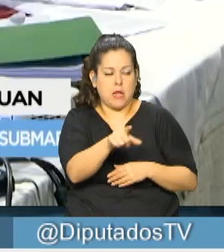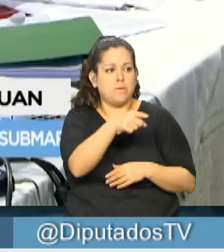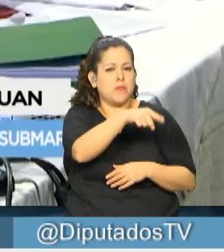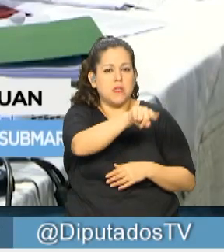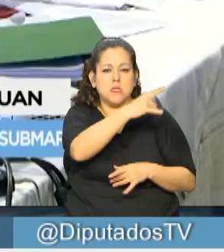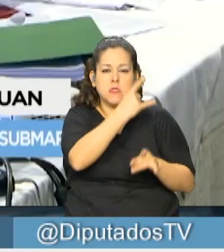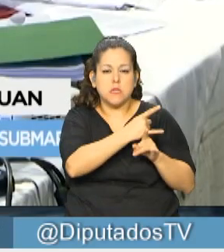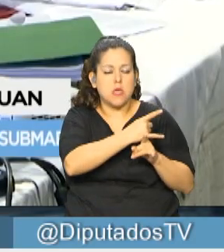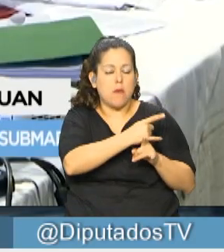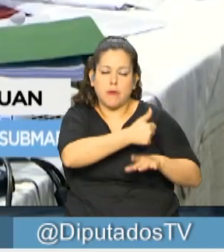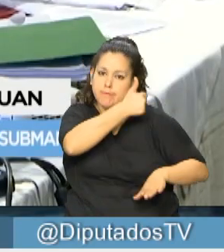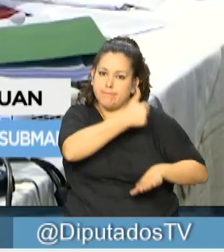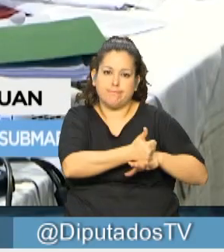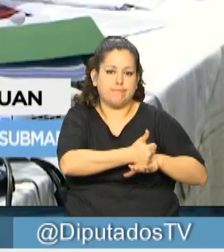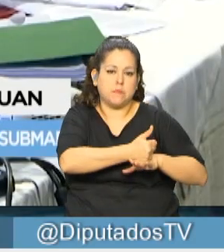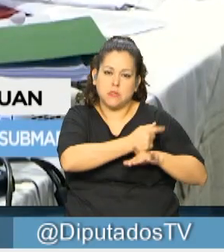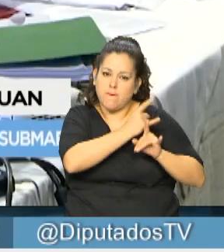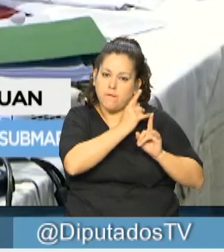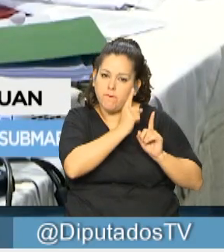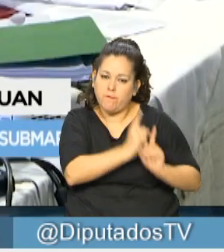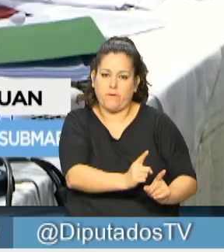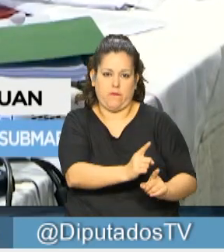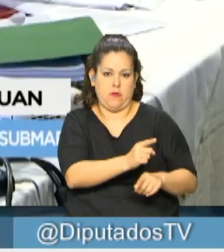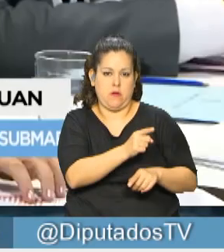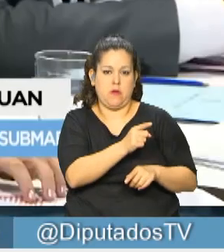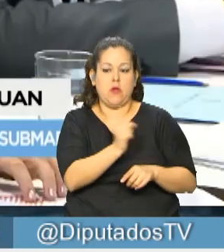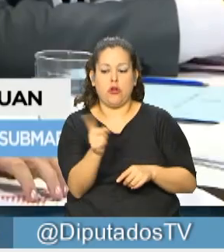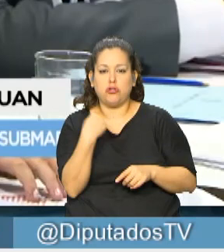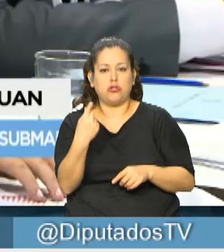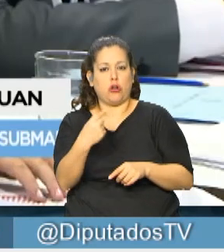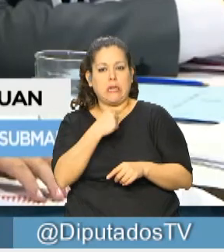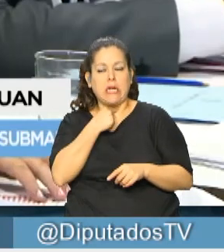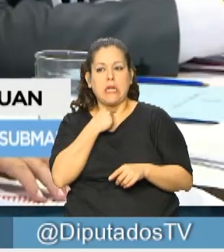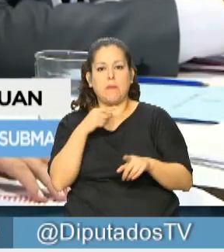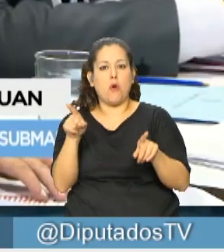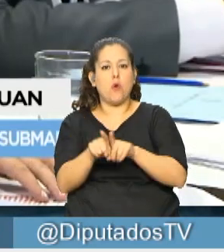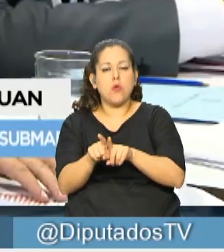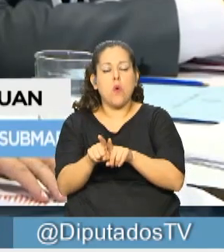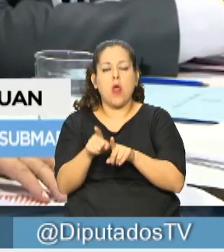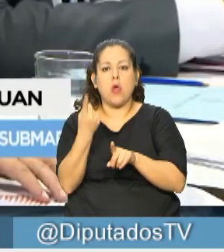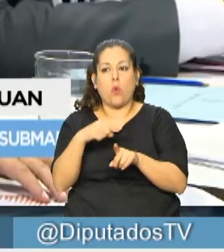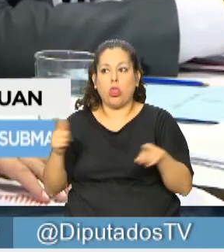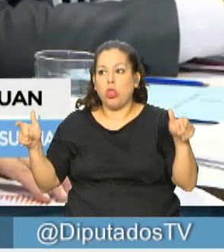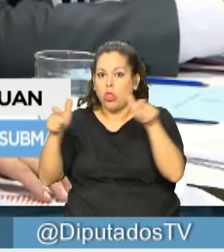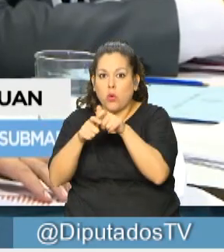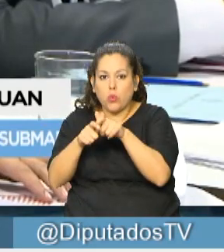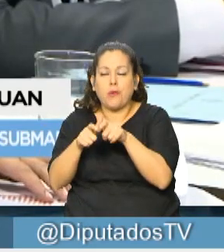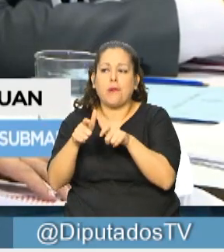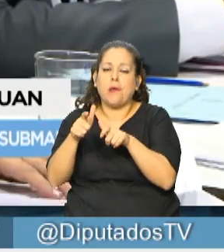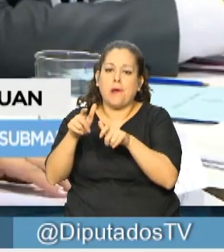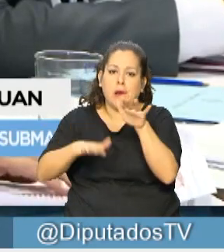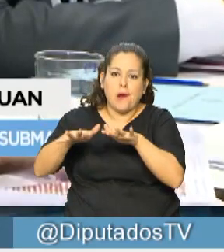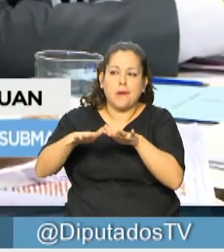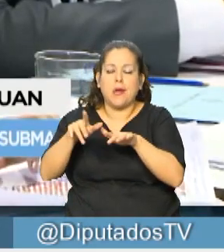siempre presentes. Nosotros quisimos garantizar que en cada uno de las reuniones, a pesar que había algunas de